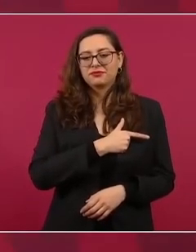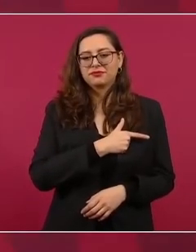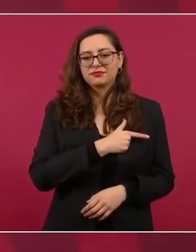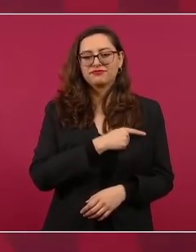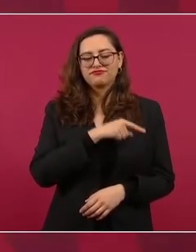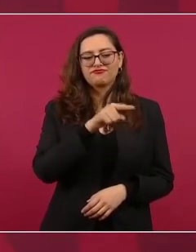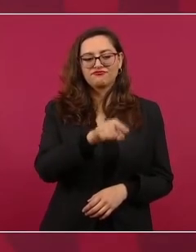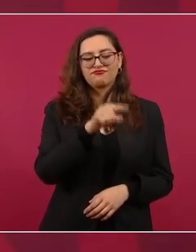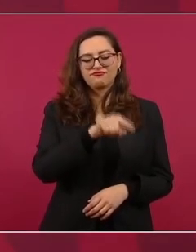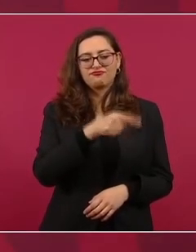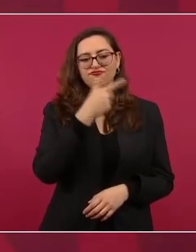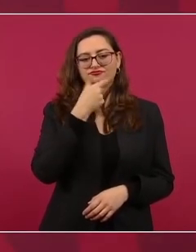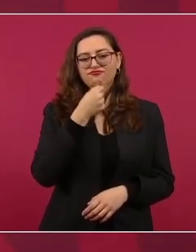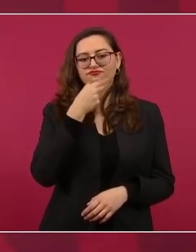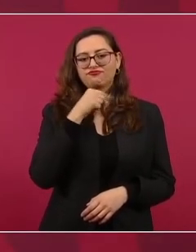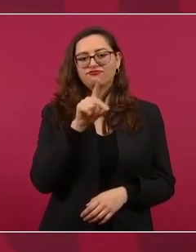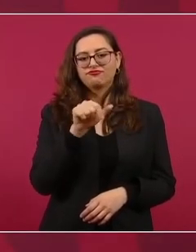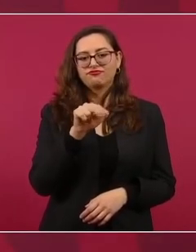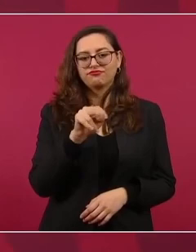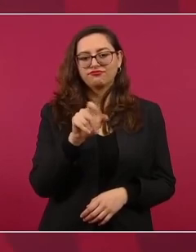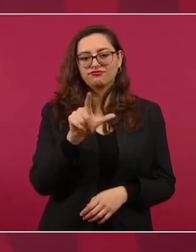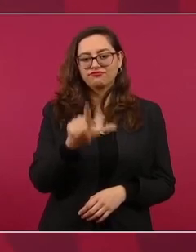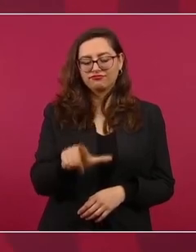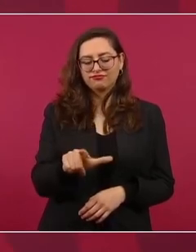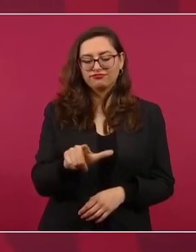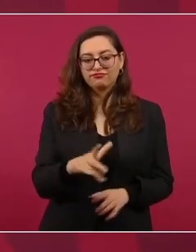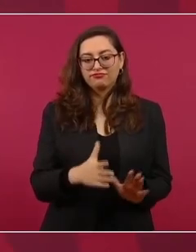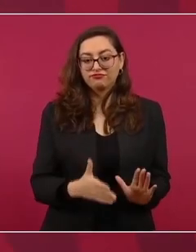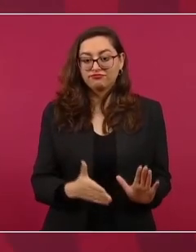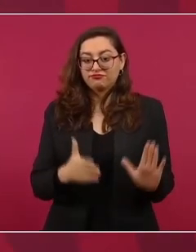se comprometiera a que ese dinero